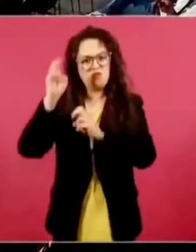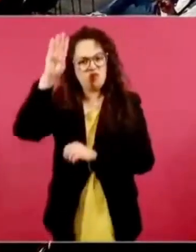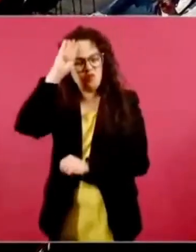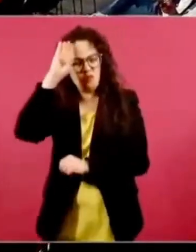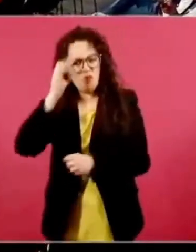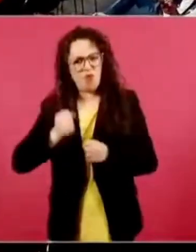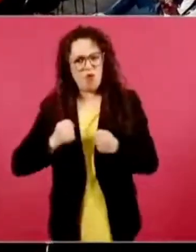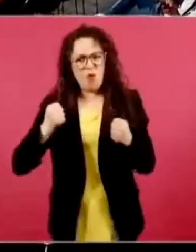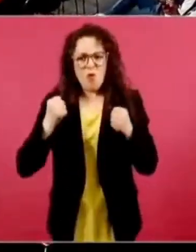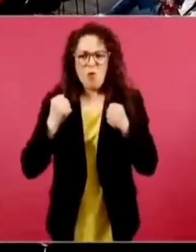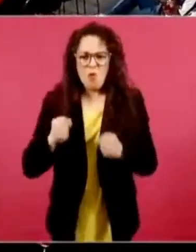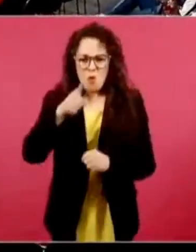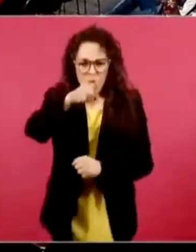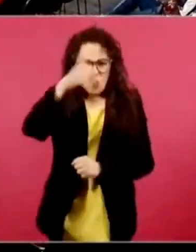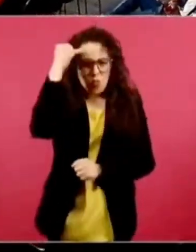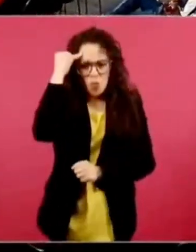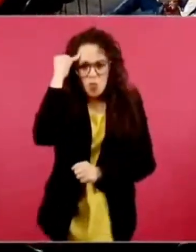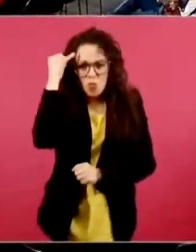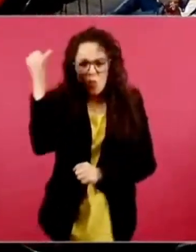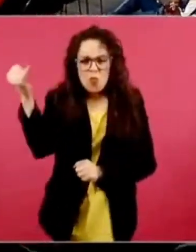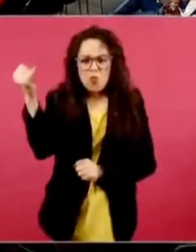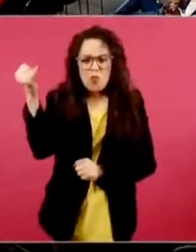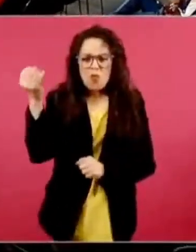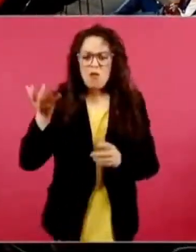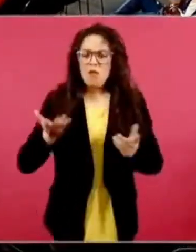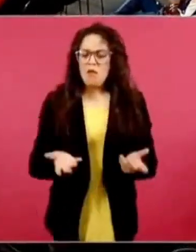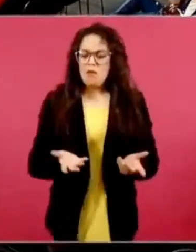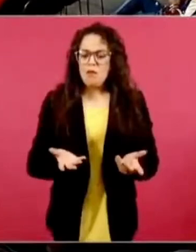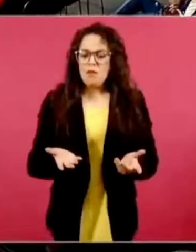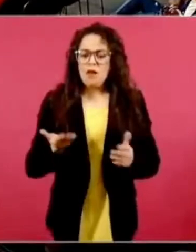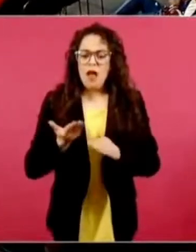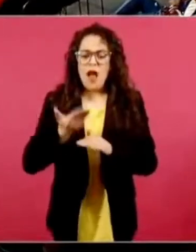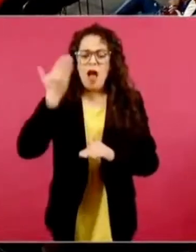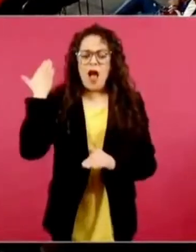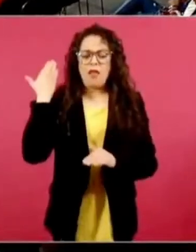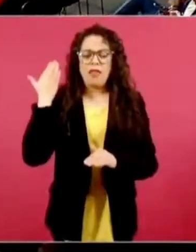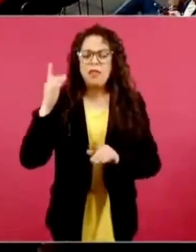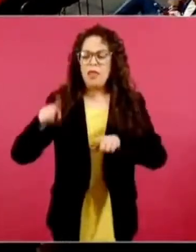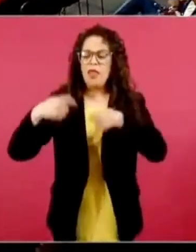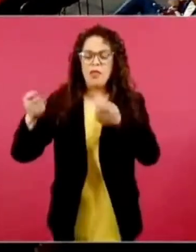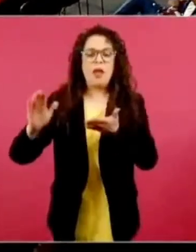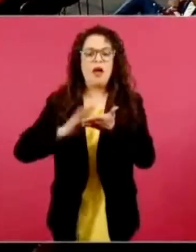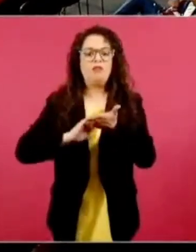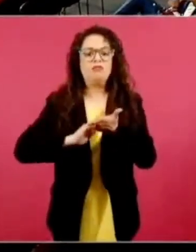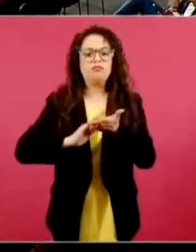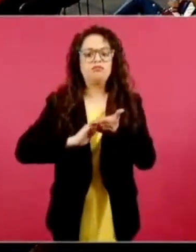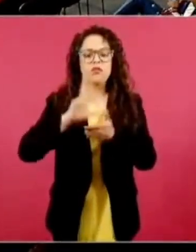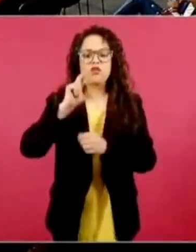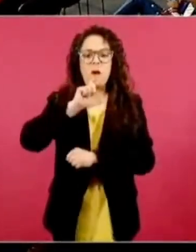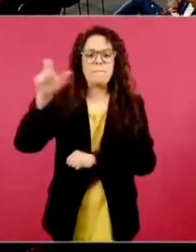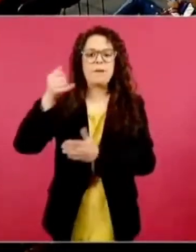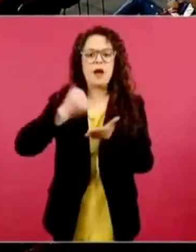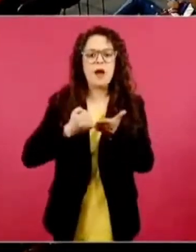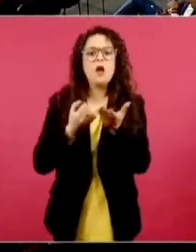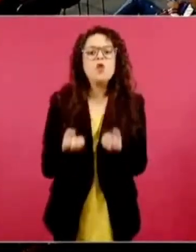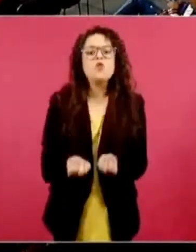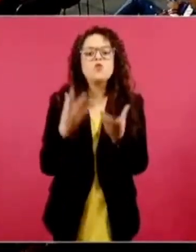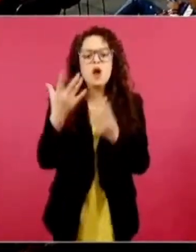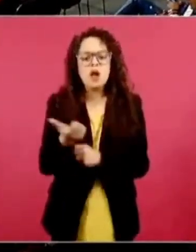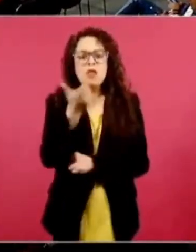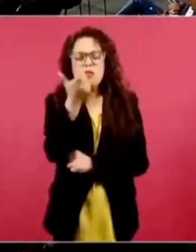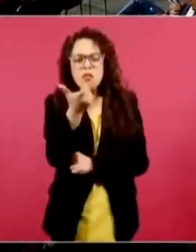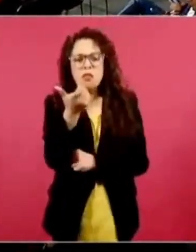Imagínense cuánto se condonaba de impuestos. Ahí está la lista, ponla,